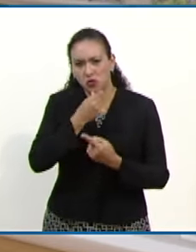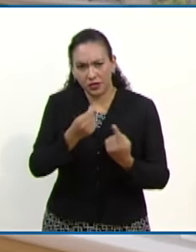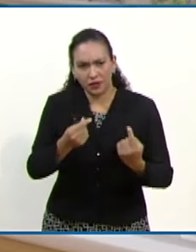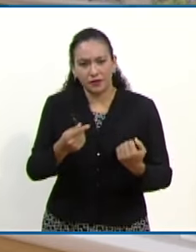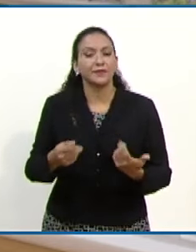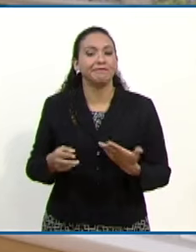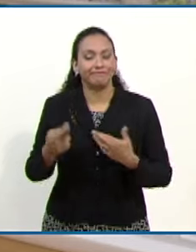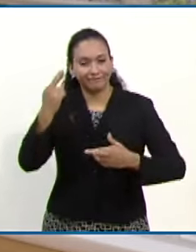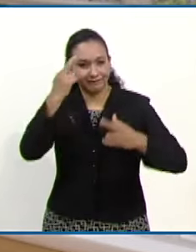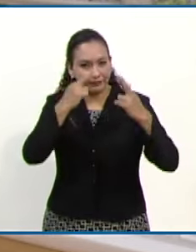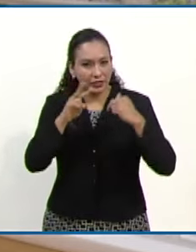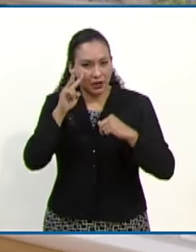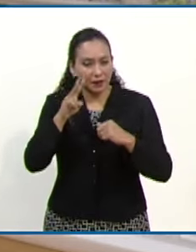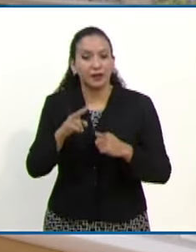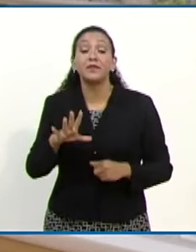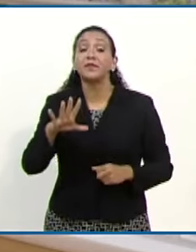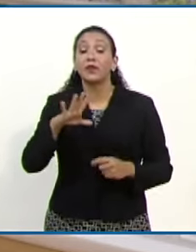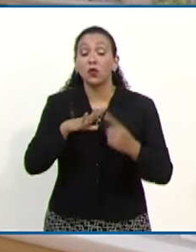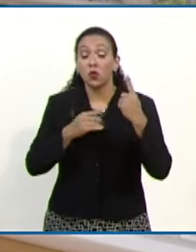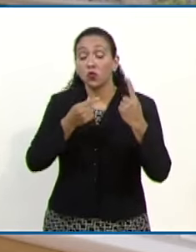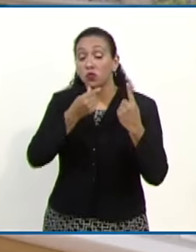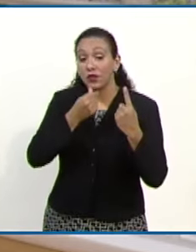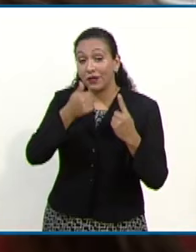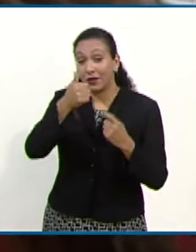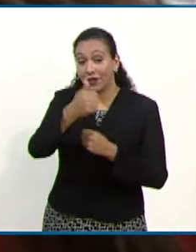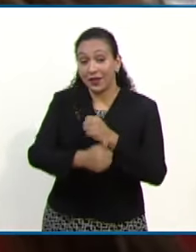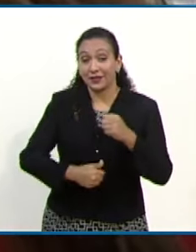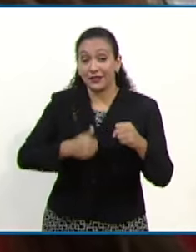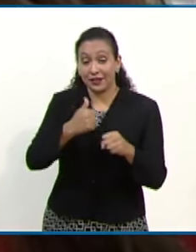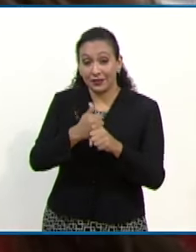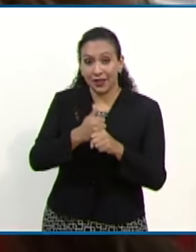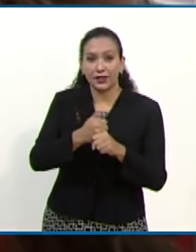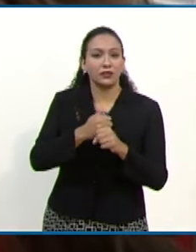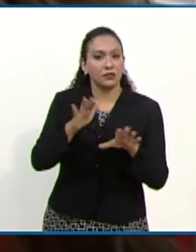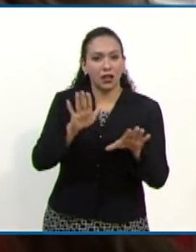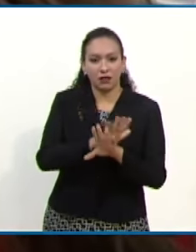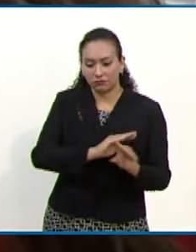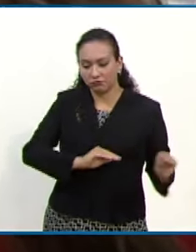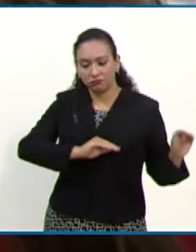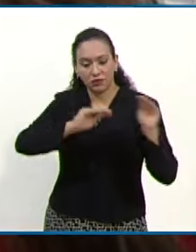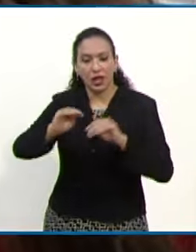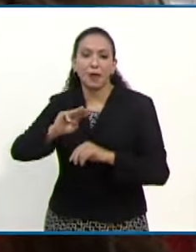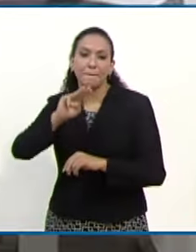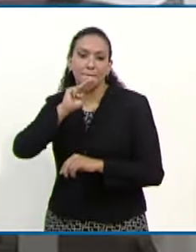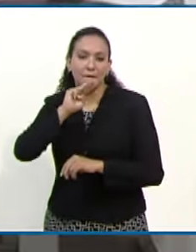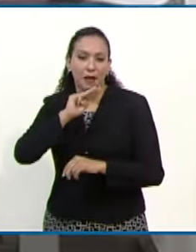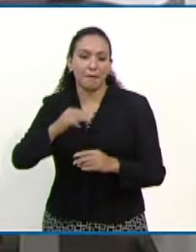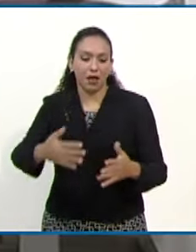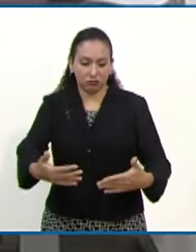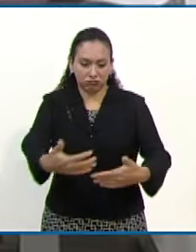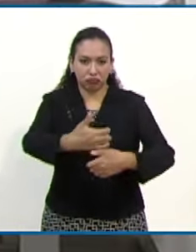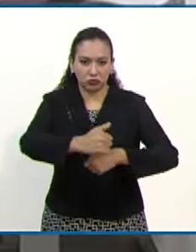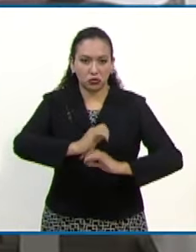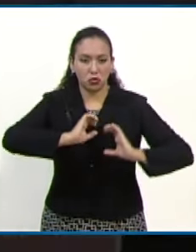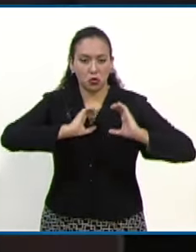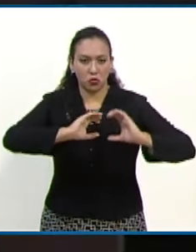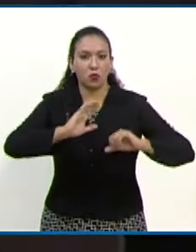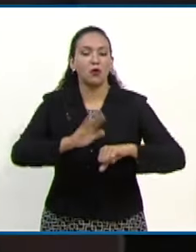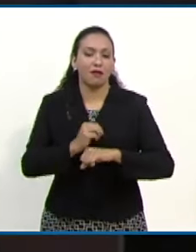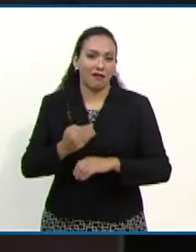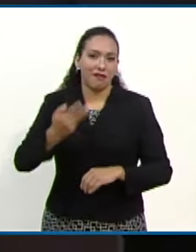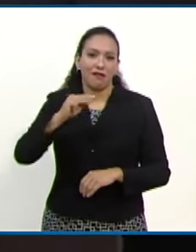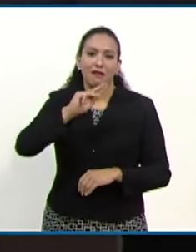confirmó el cambio de guarda y custodia de un niño de 6 años a favor de su mamá y estableció que la oposición y contumacia del